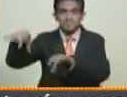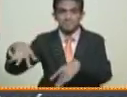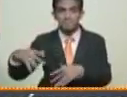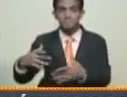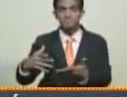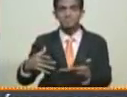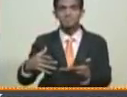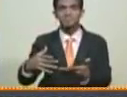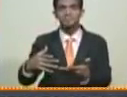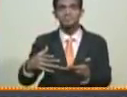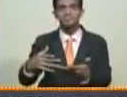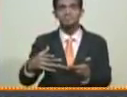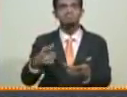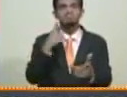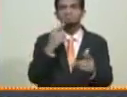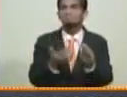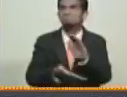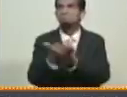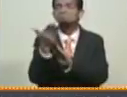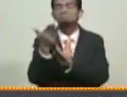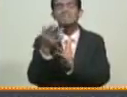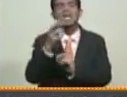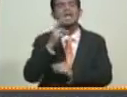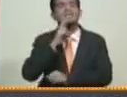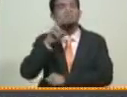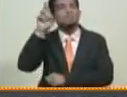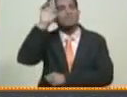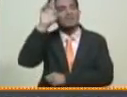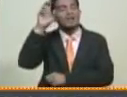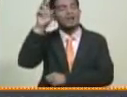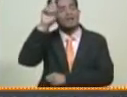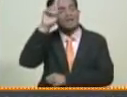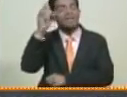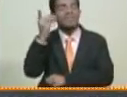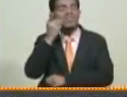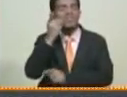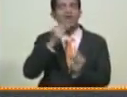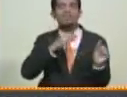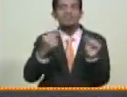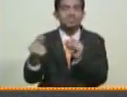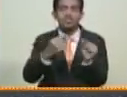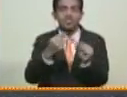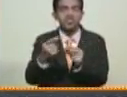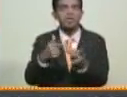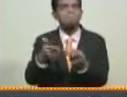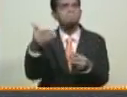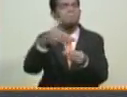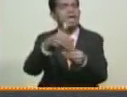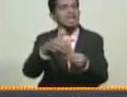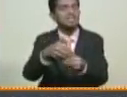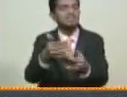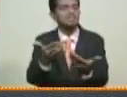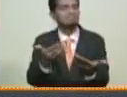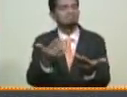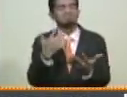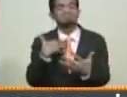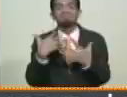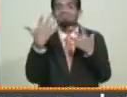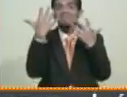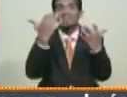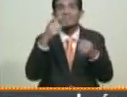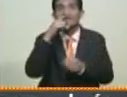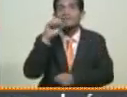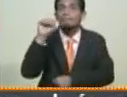Los llevó a República Dominicana, los llevó a elecciones, fue electo presidente. ¿Qué más quieren? Entiendan que el presidente Nicolás